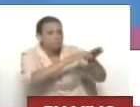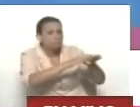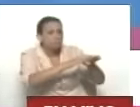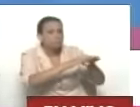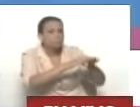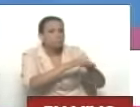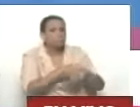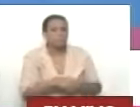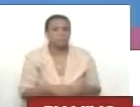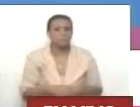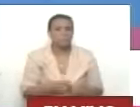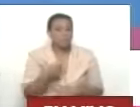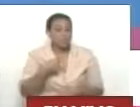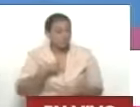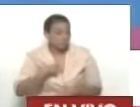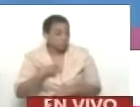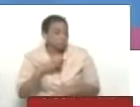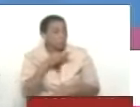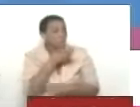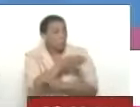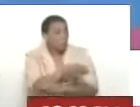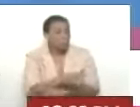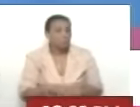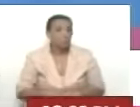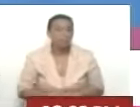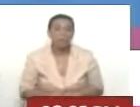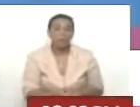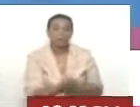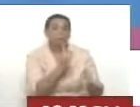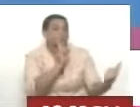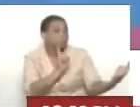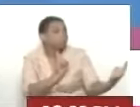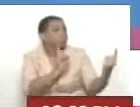I you guan, I guan.